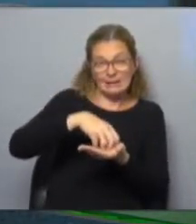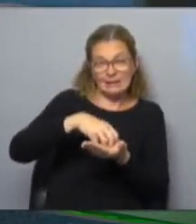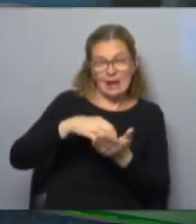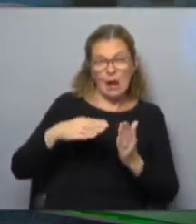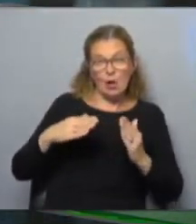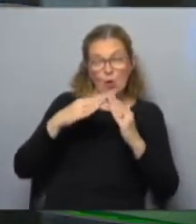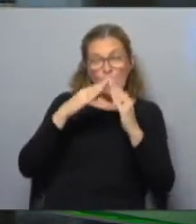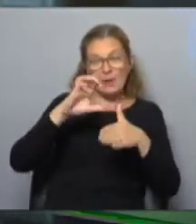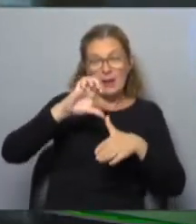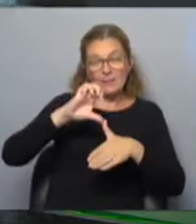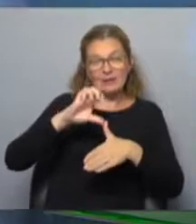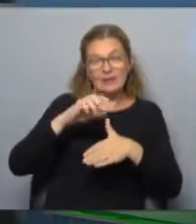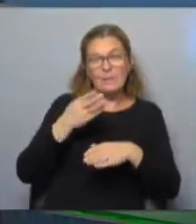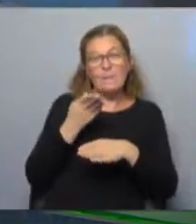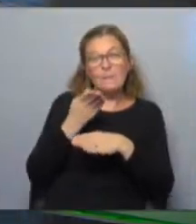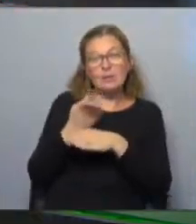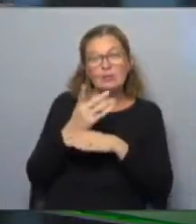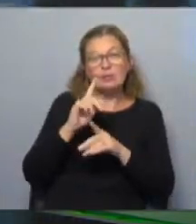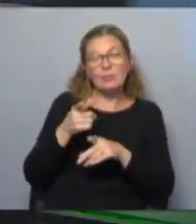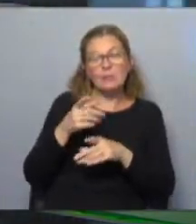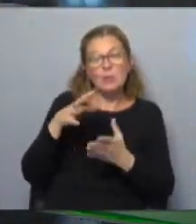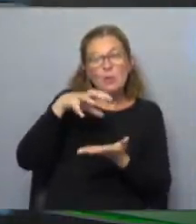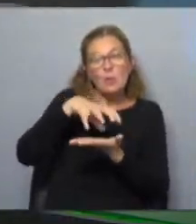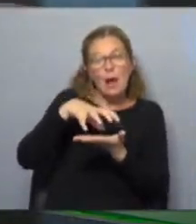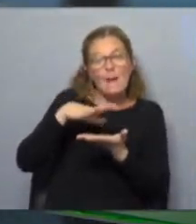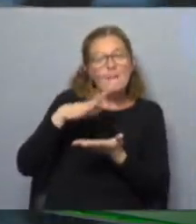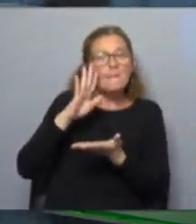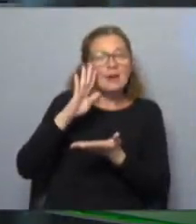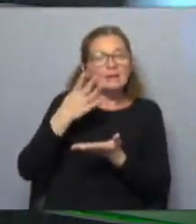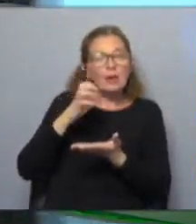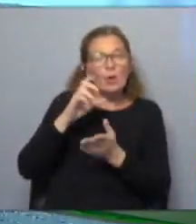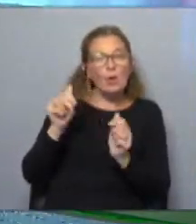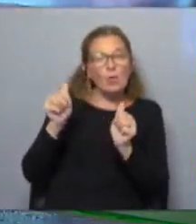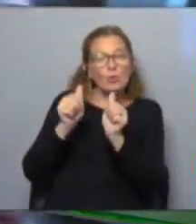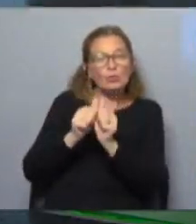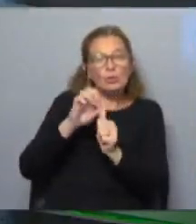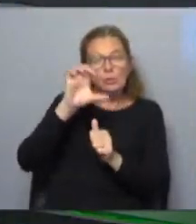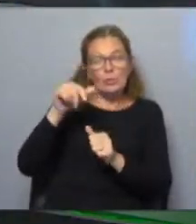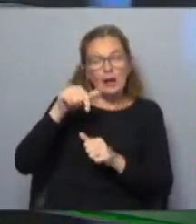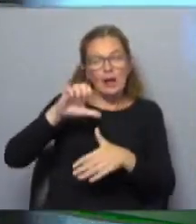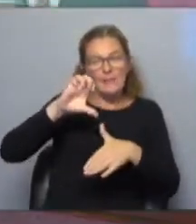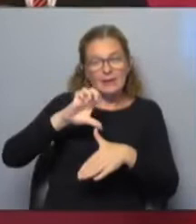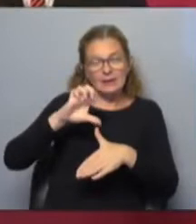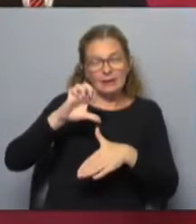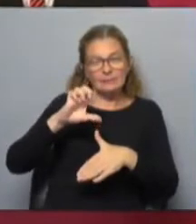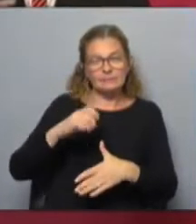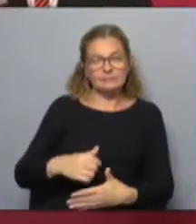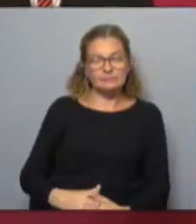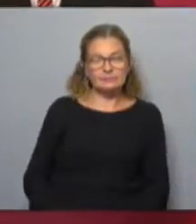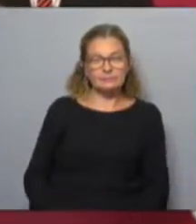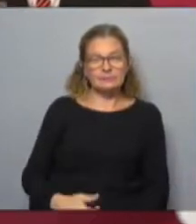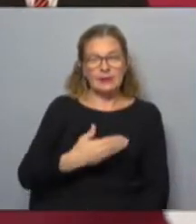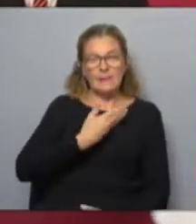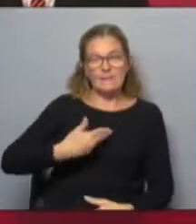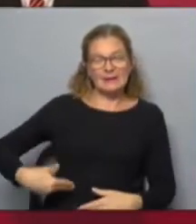Américas y además abogó por la creación de un espacio similar al de la Unión Europea aquí en América. El